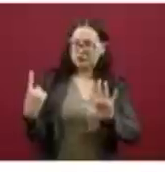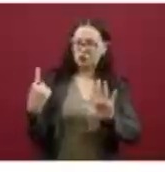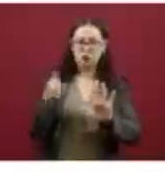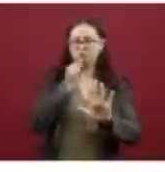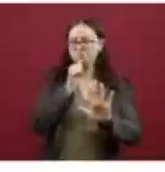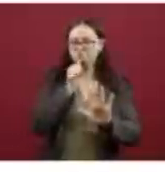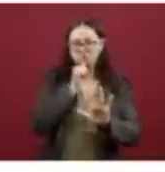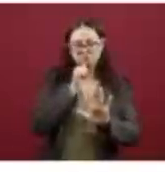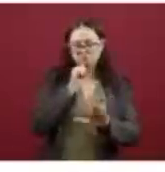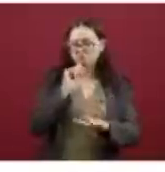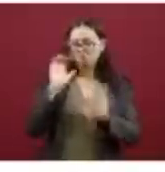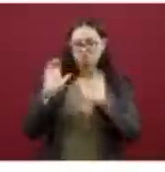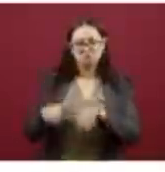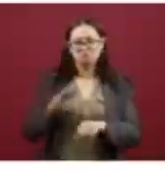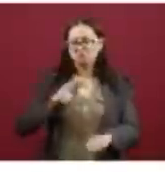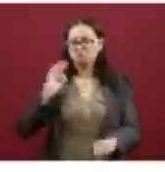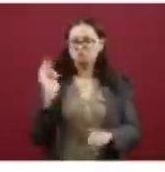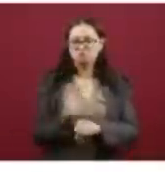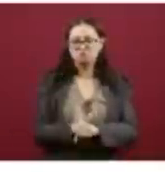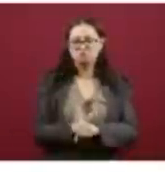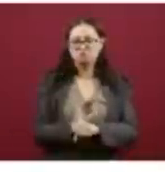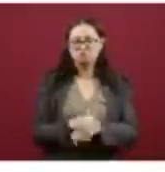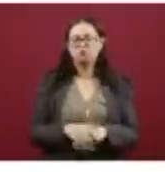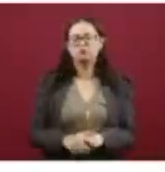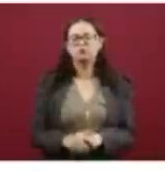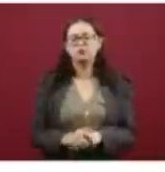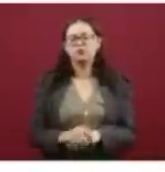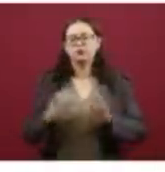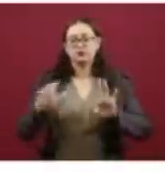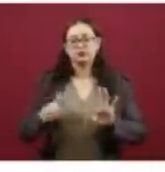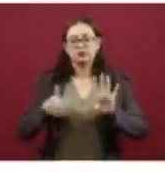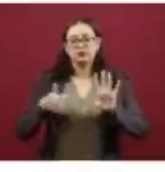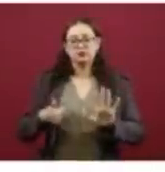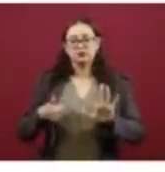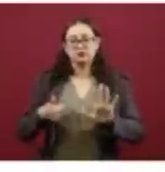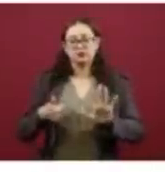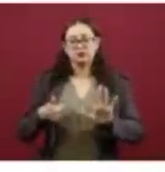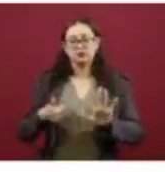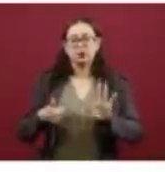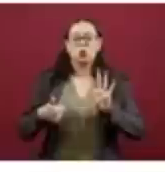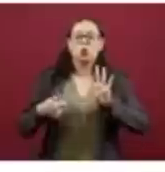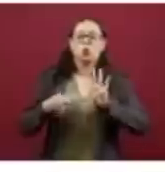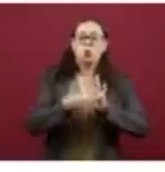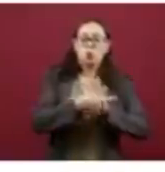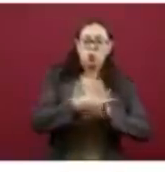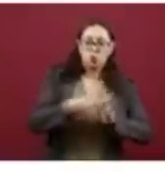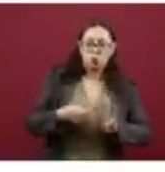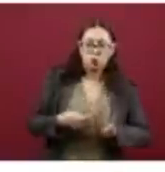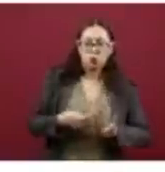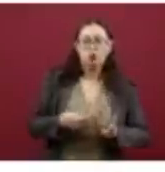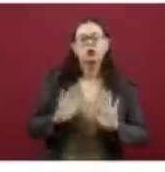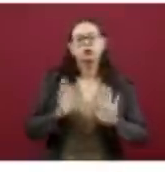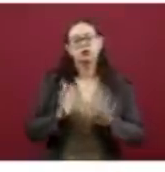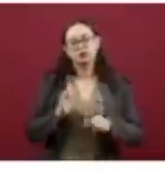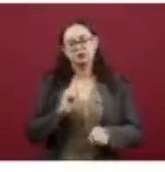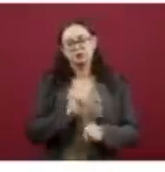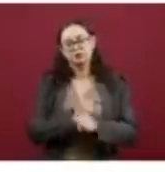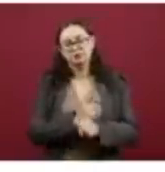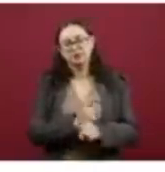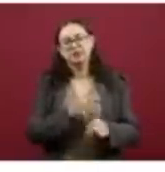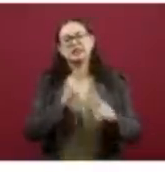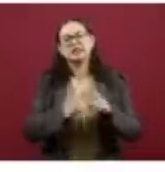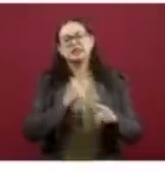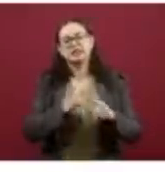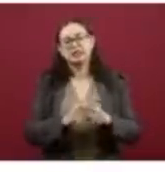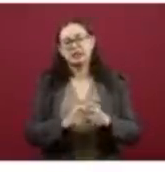de la protección del mecanismo y de estos 6 casos, 4 ya fueron identificados y detenidos